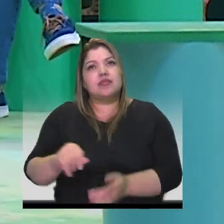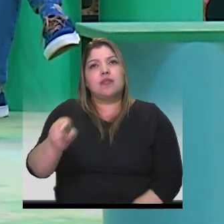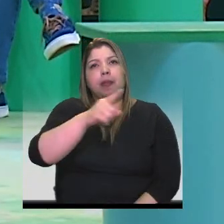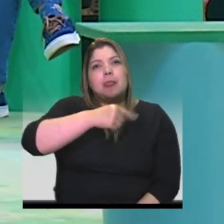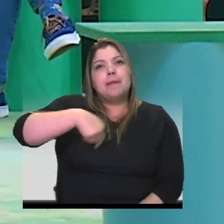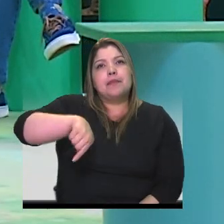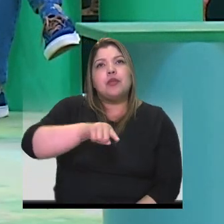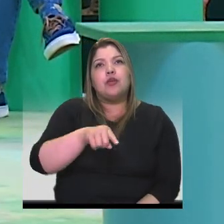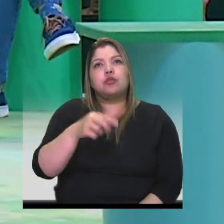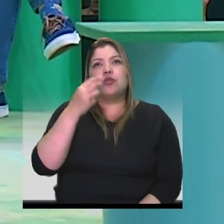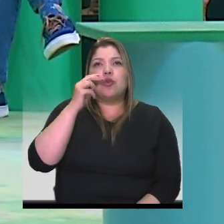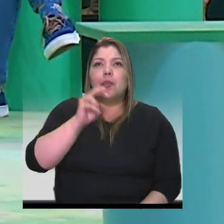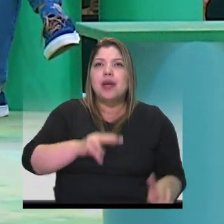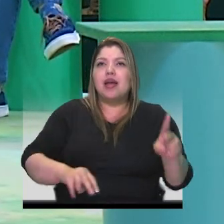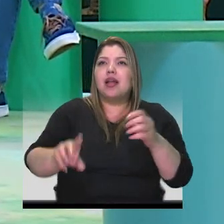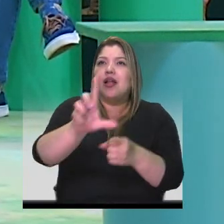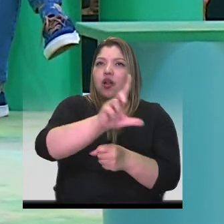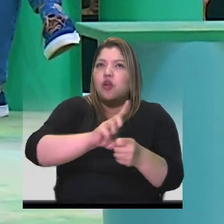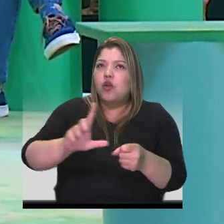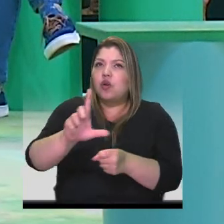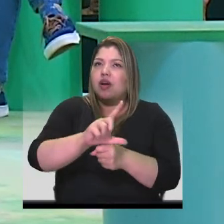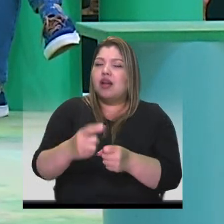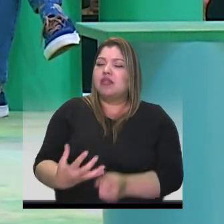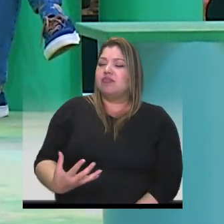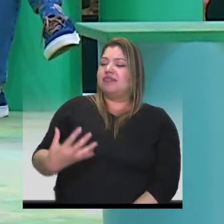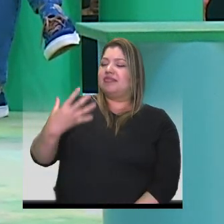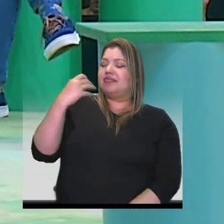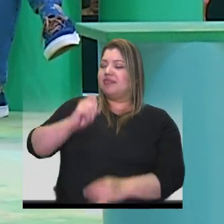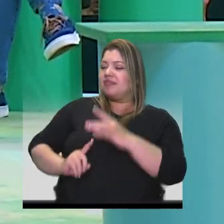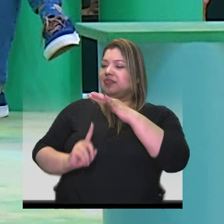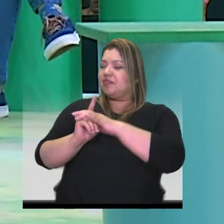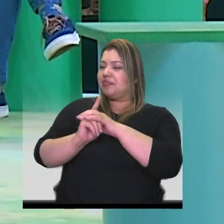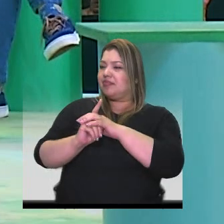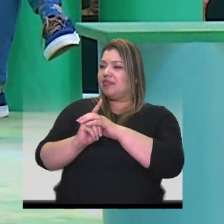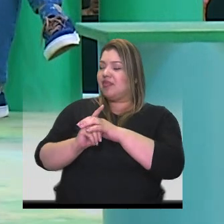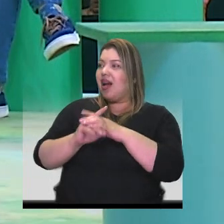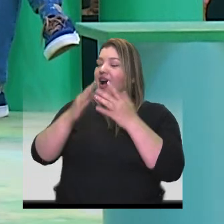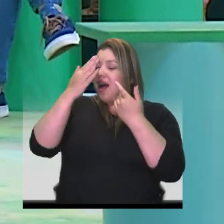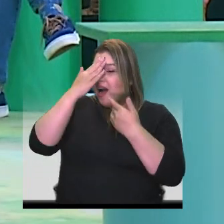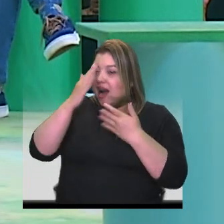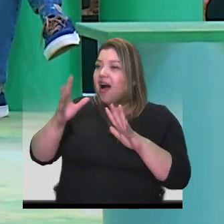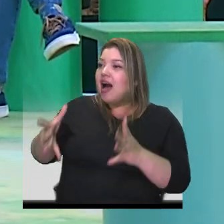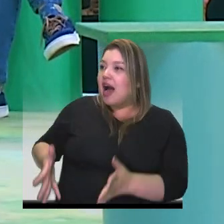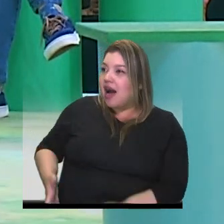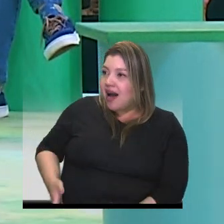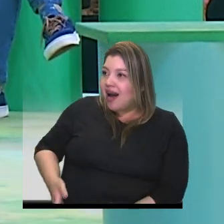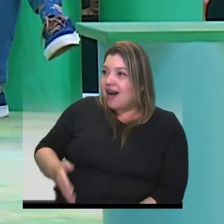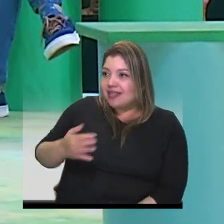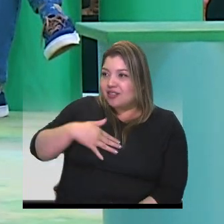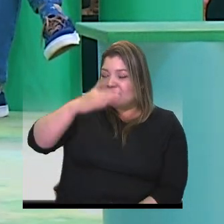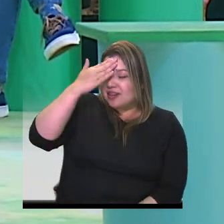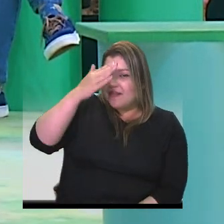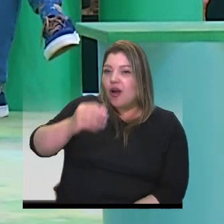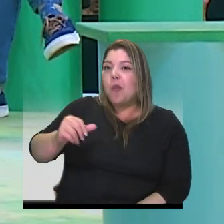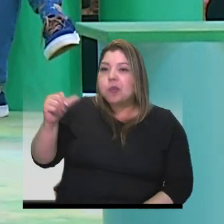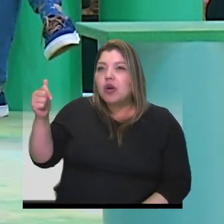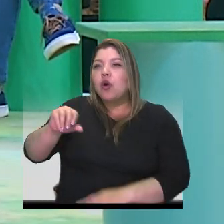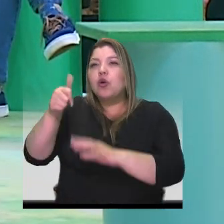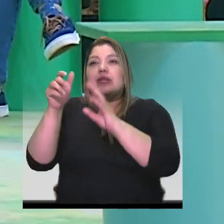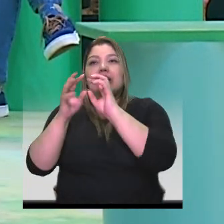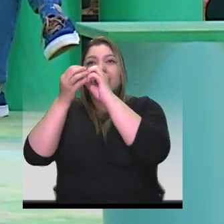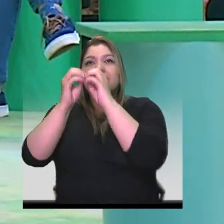a lo local, al origen, a lo ancestral, es como, ay, mira, es que había una forma, a veces